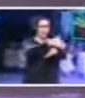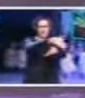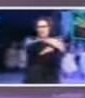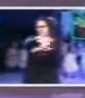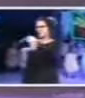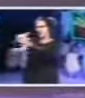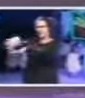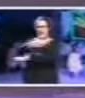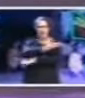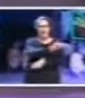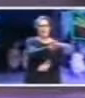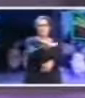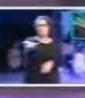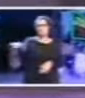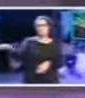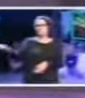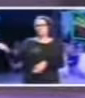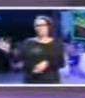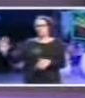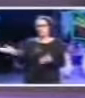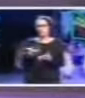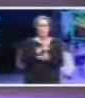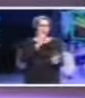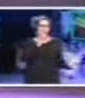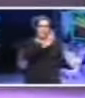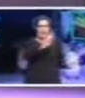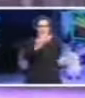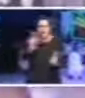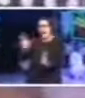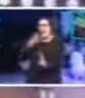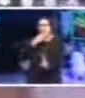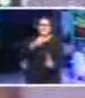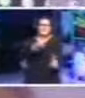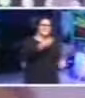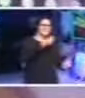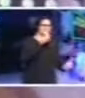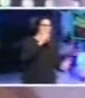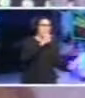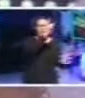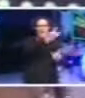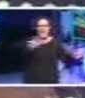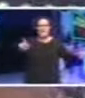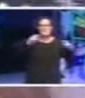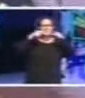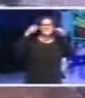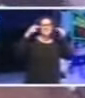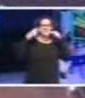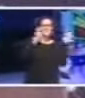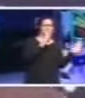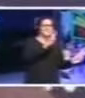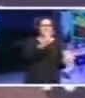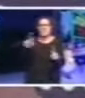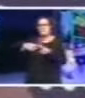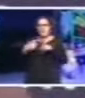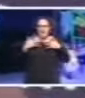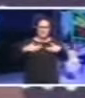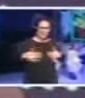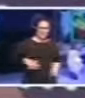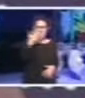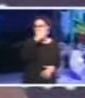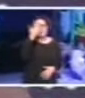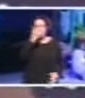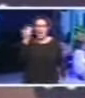calles, qué bonito todo es. Ver sonrisas en las caras y disfraces